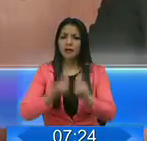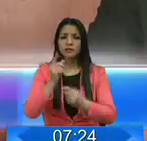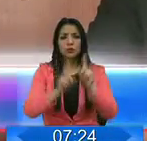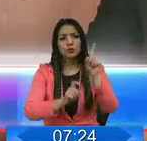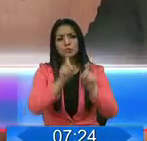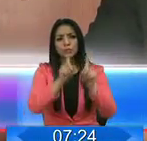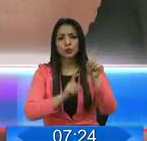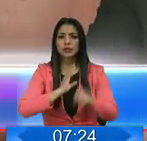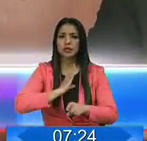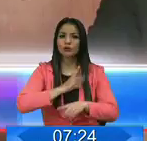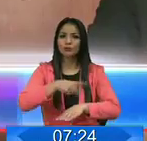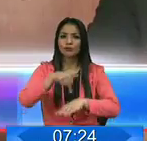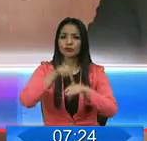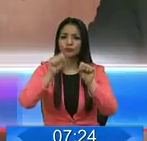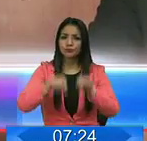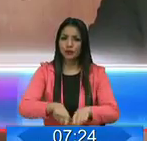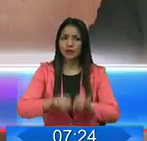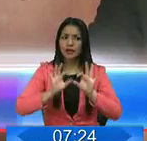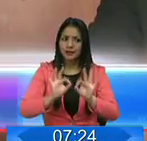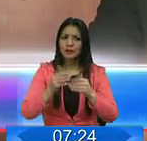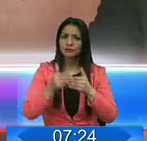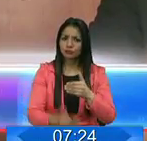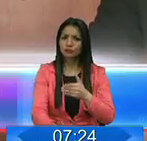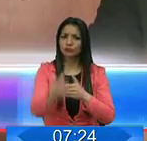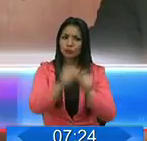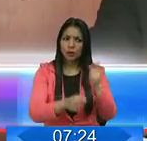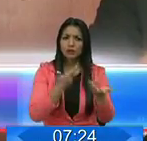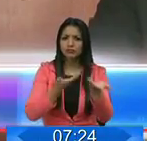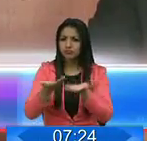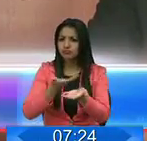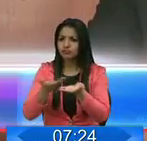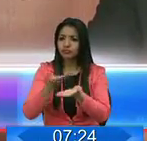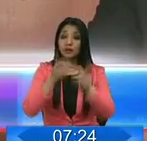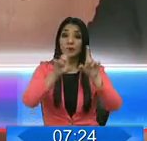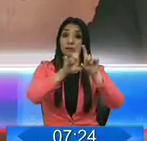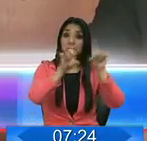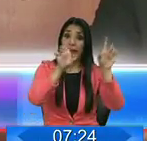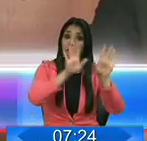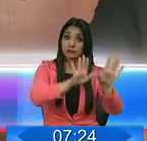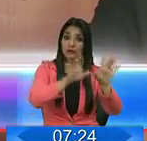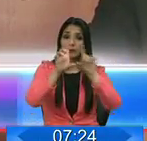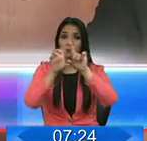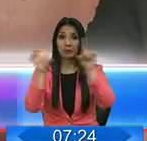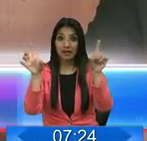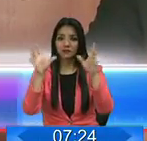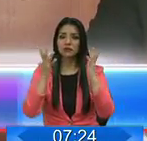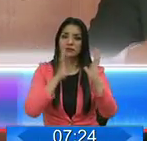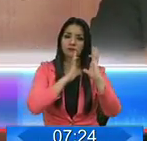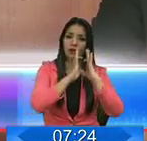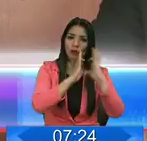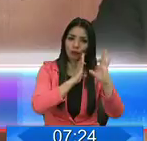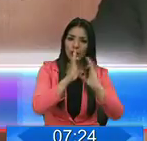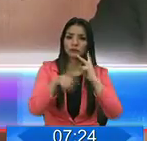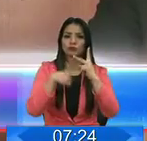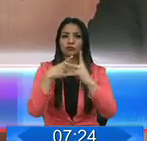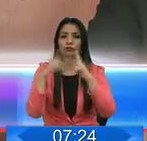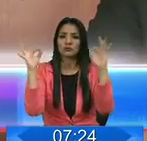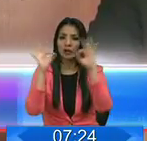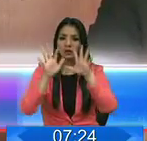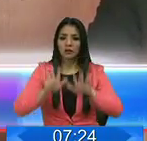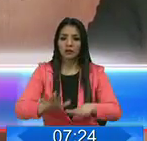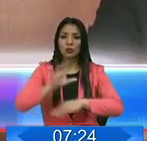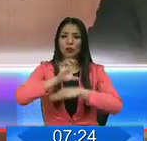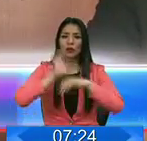profesional, debido de que las empresas llamadas estratégicas del Estado